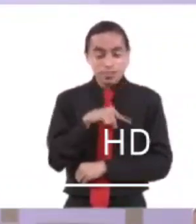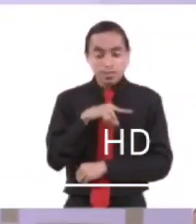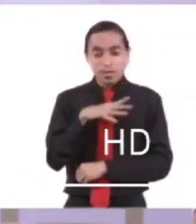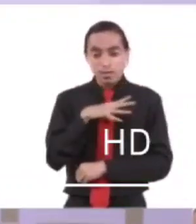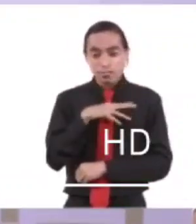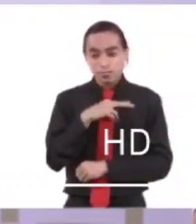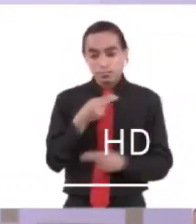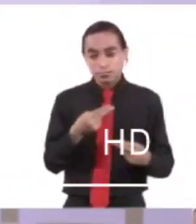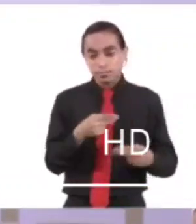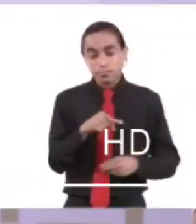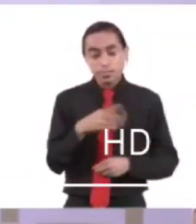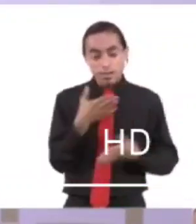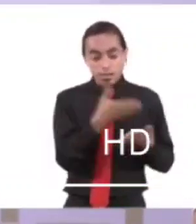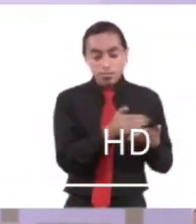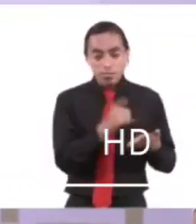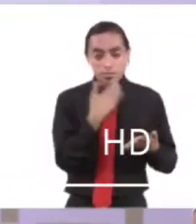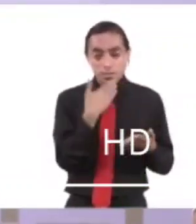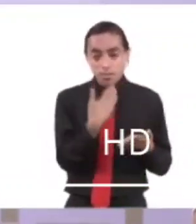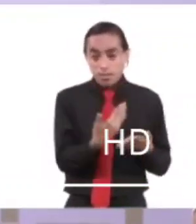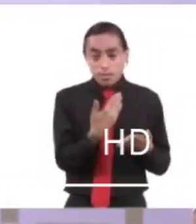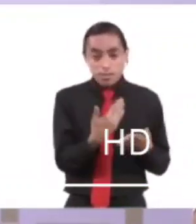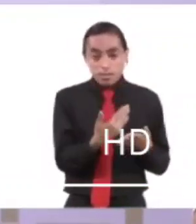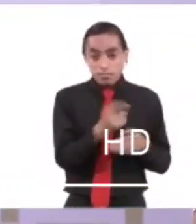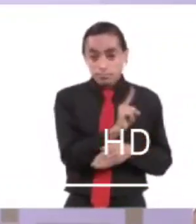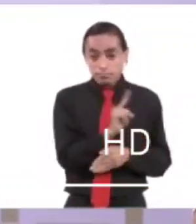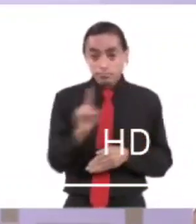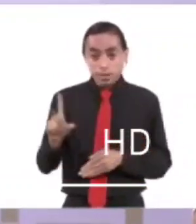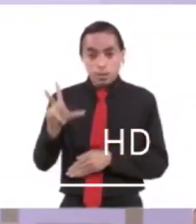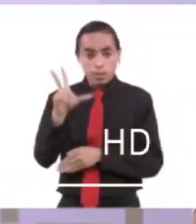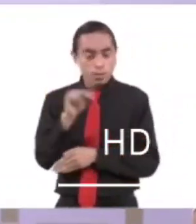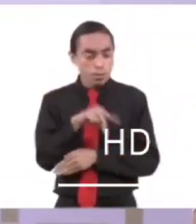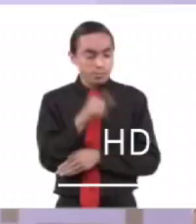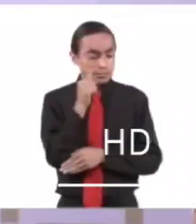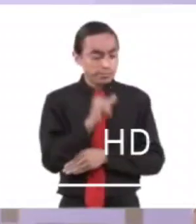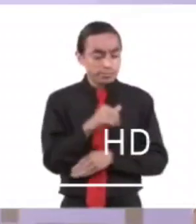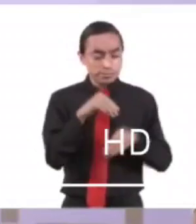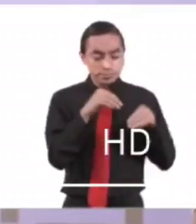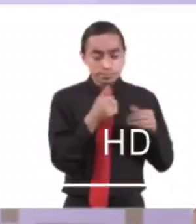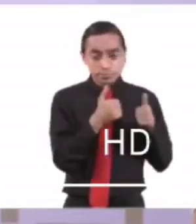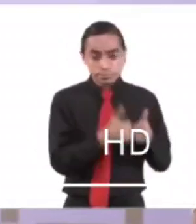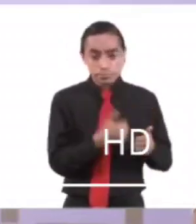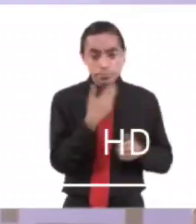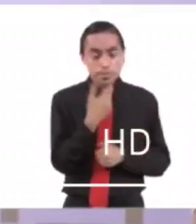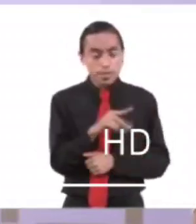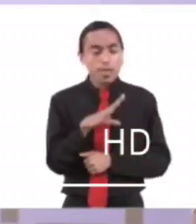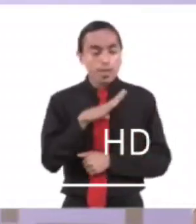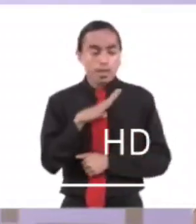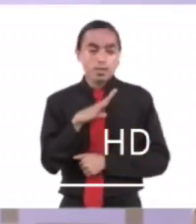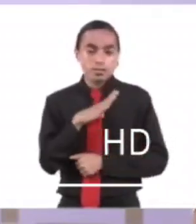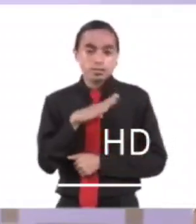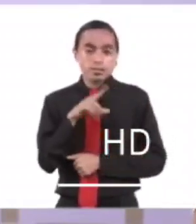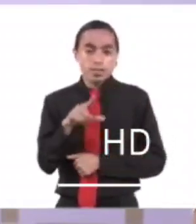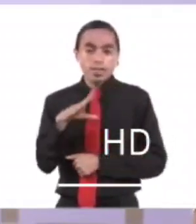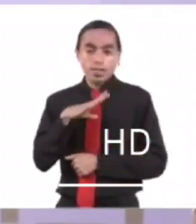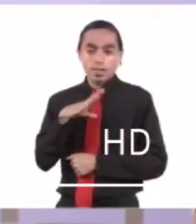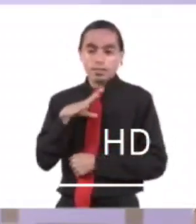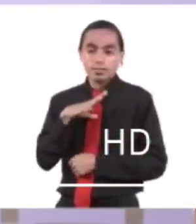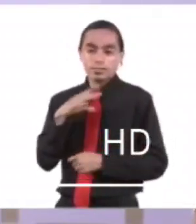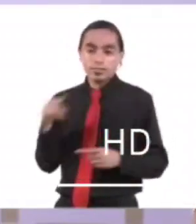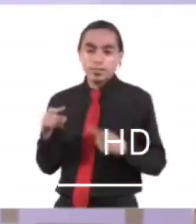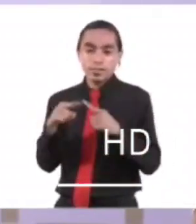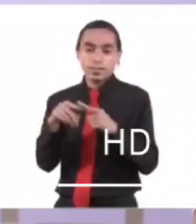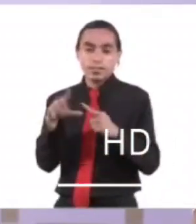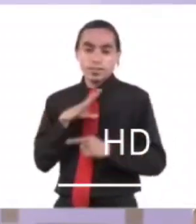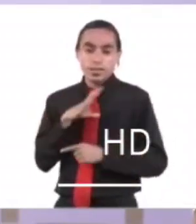prometida, como él le llamó, que nunca más abandonó. De niño fue asiduo al templo cristiano, ubicado en la calle